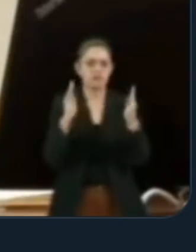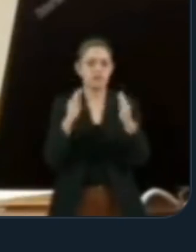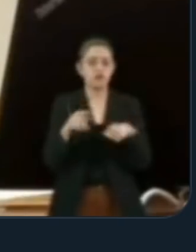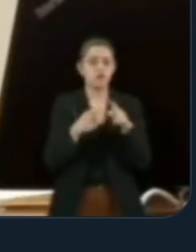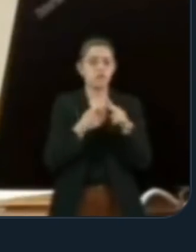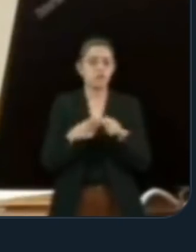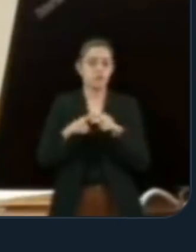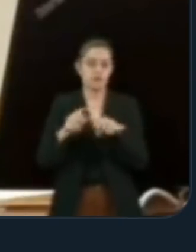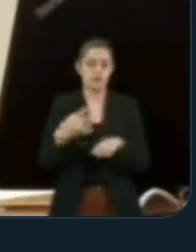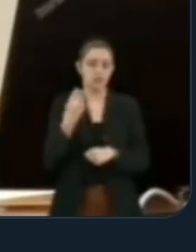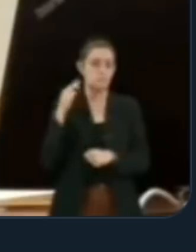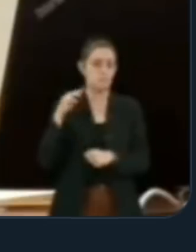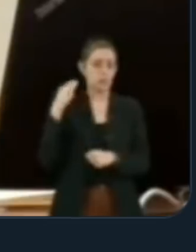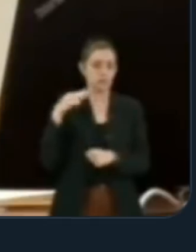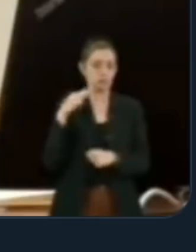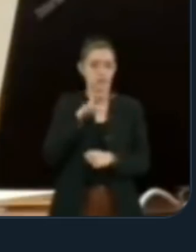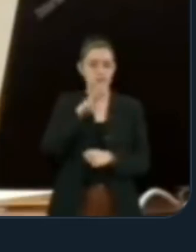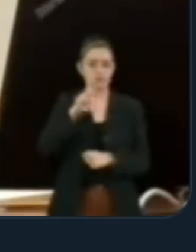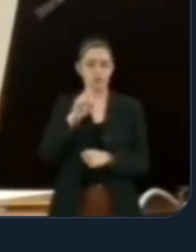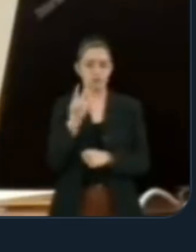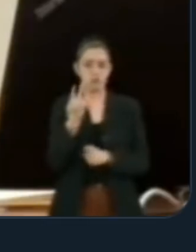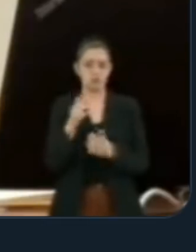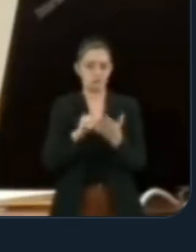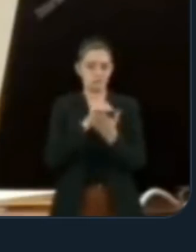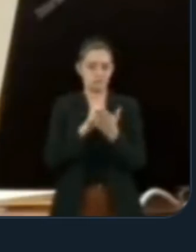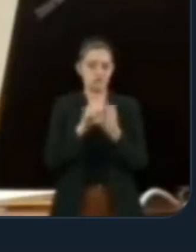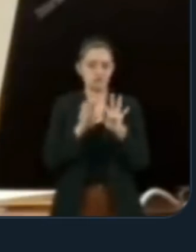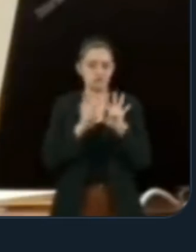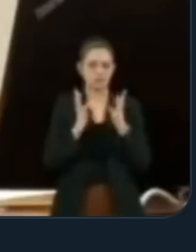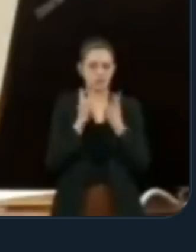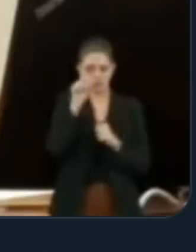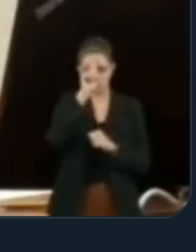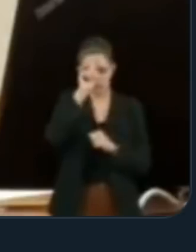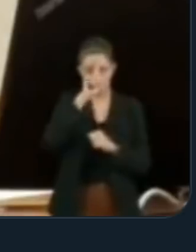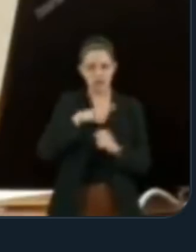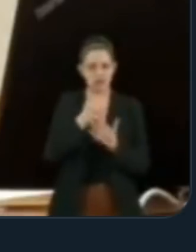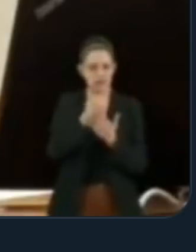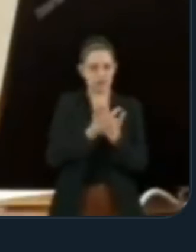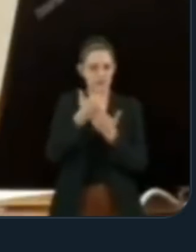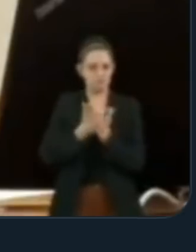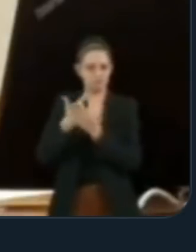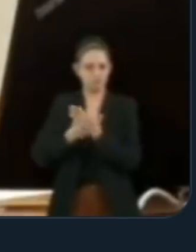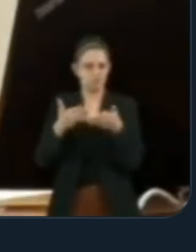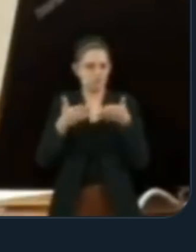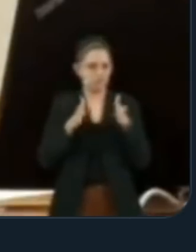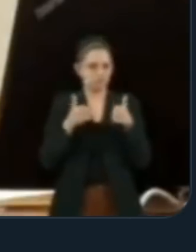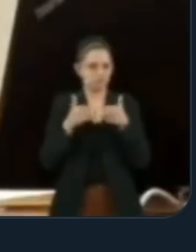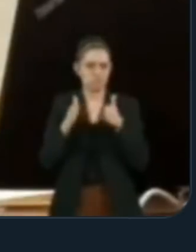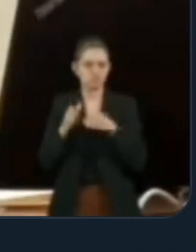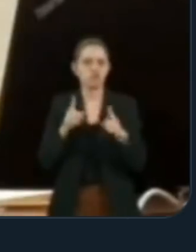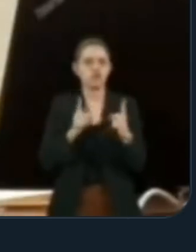de marzo, los 300 consejos distritales comenzaron la publicación en lugares públicos de los listados de ubicación de las casillas de manera